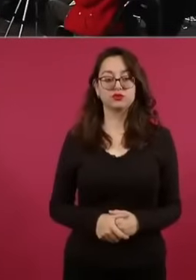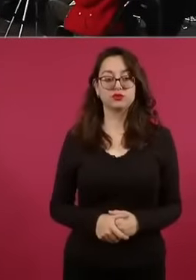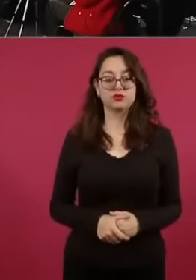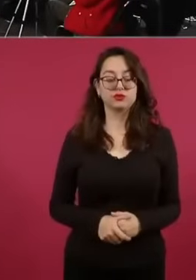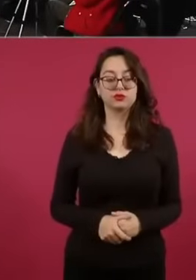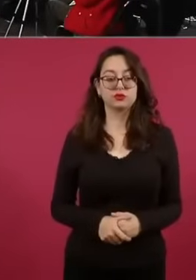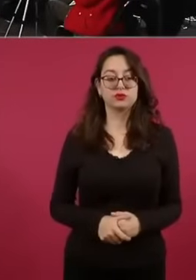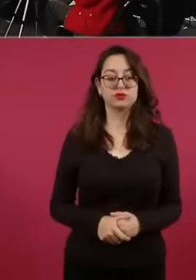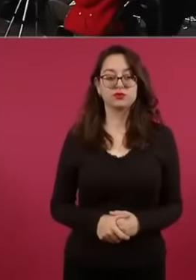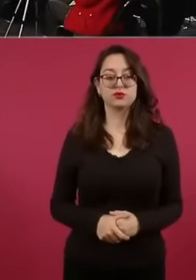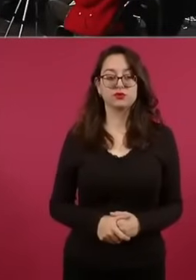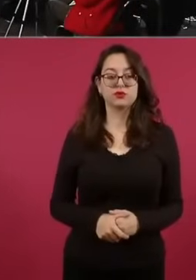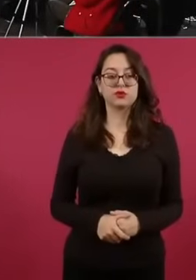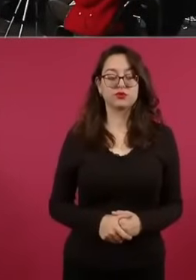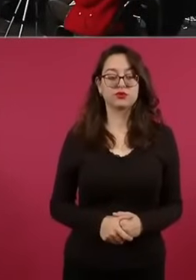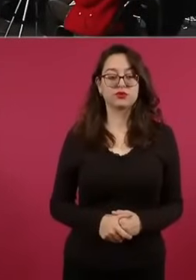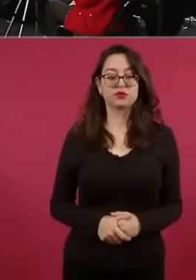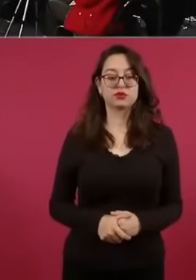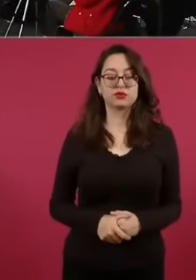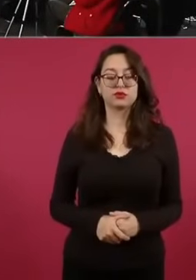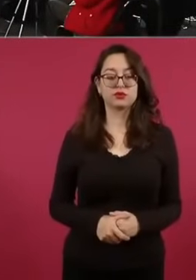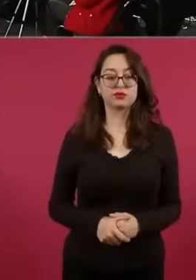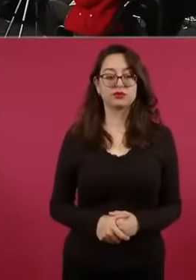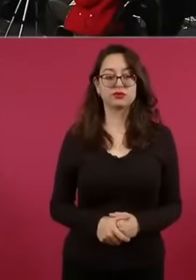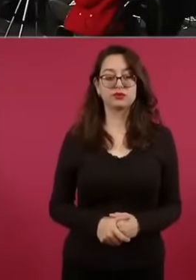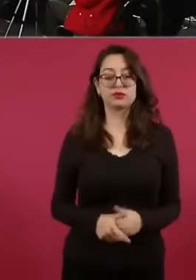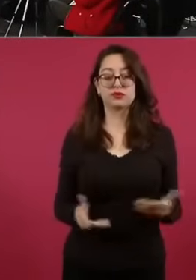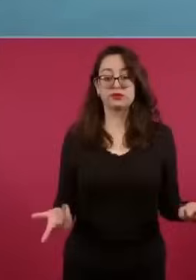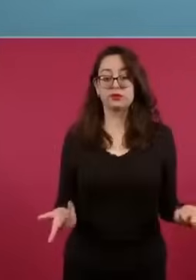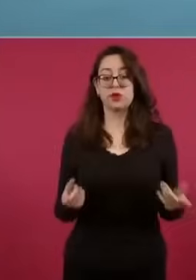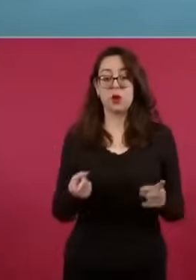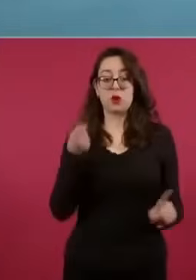Y el rompeolas se construyó